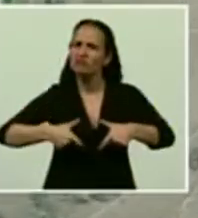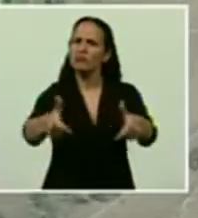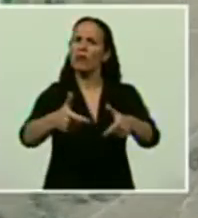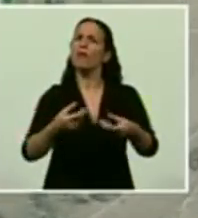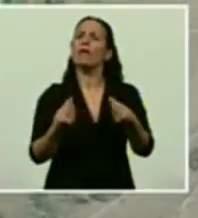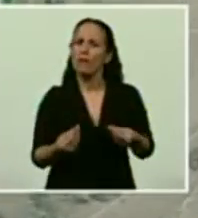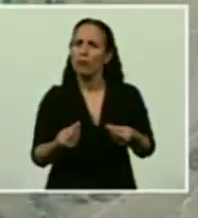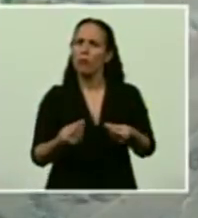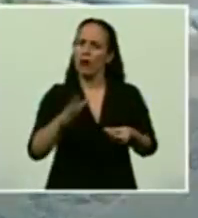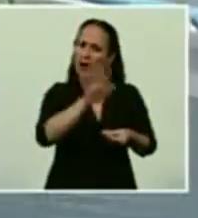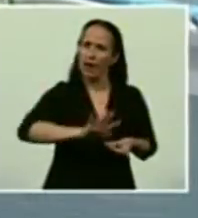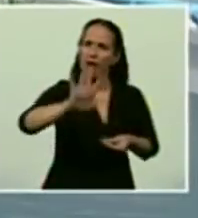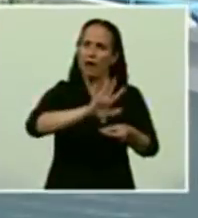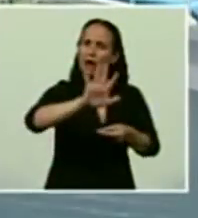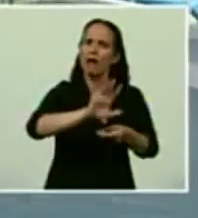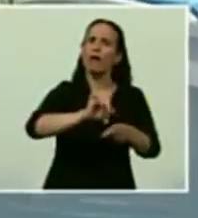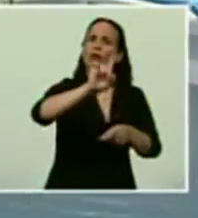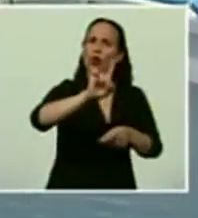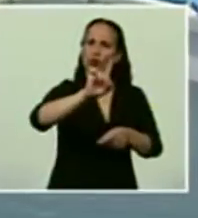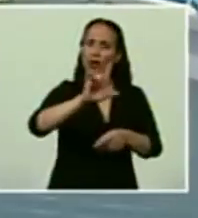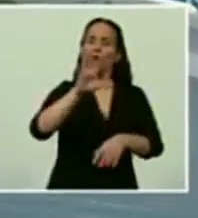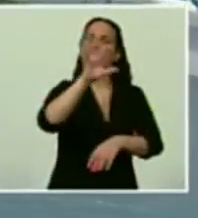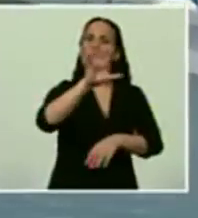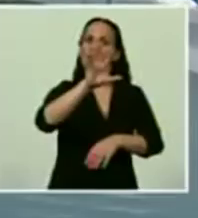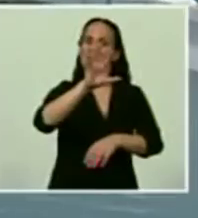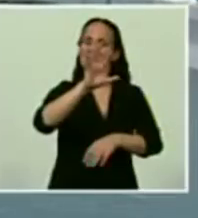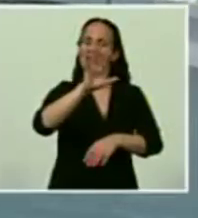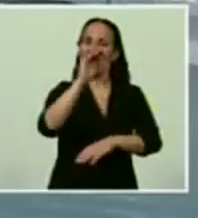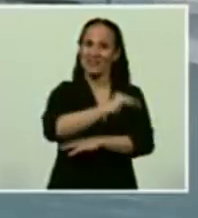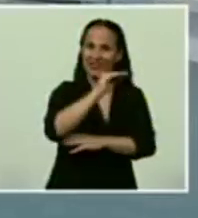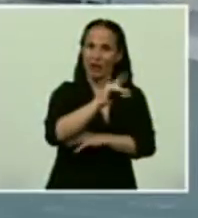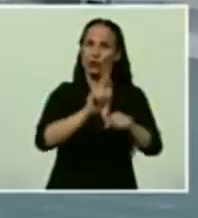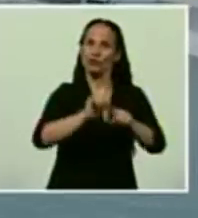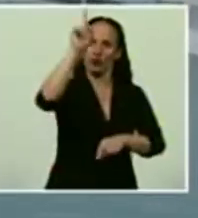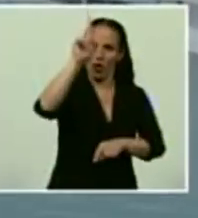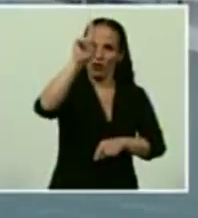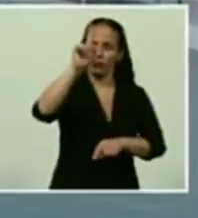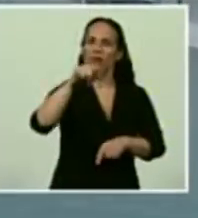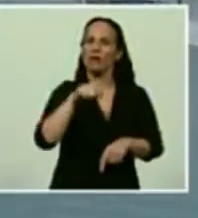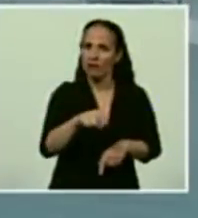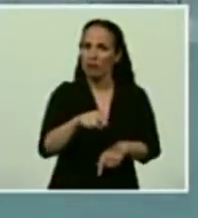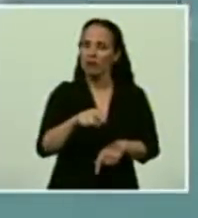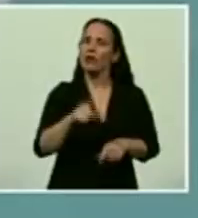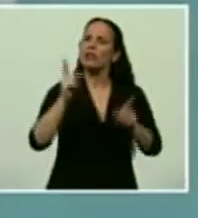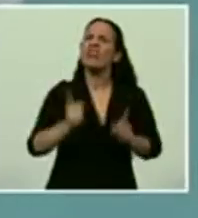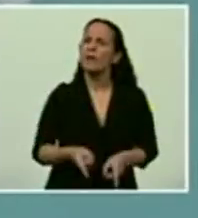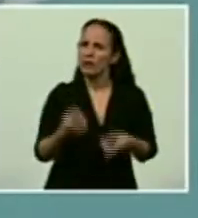el flanco norte de nuestra provincia de Santa Cruz. Y también